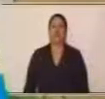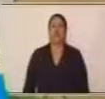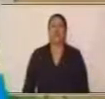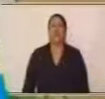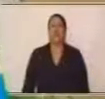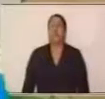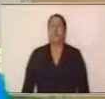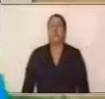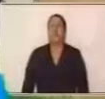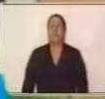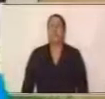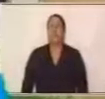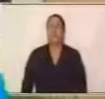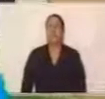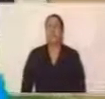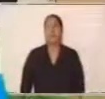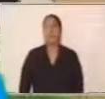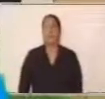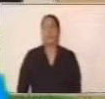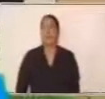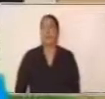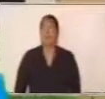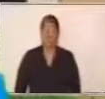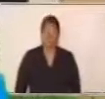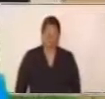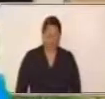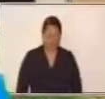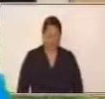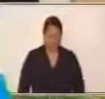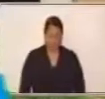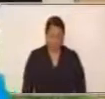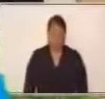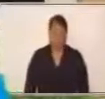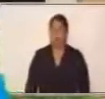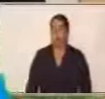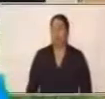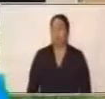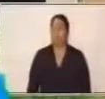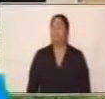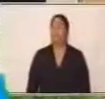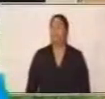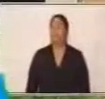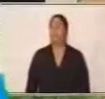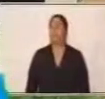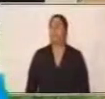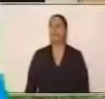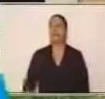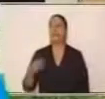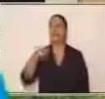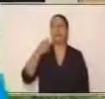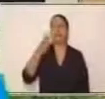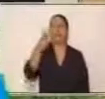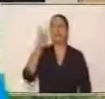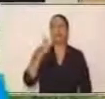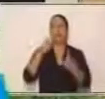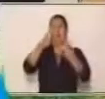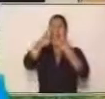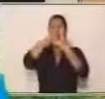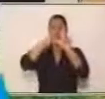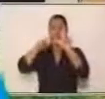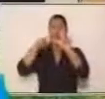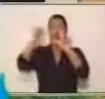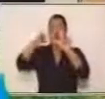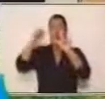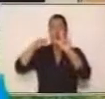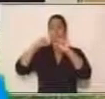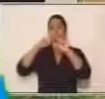y vamos a realizar la abertura. Vamos abriendo, abriendo, abriendo hasta este punto.